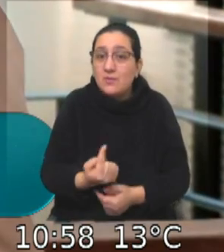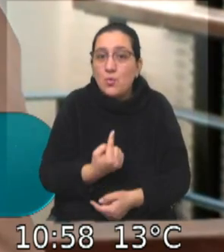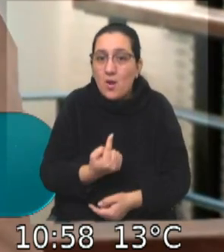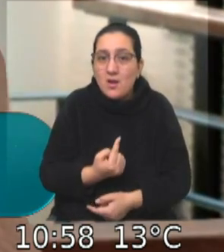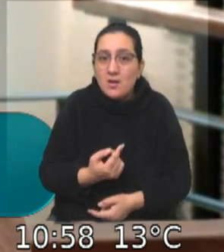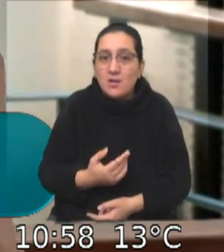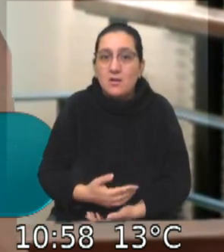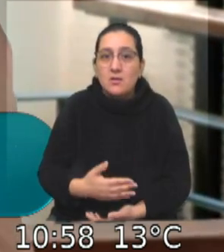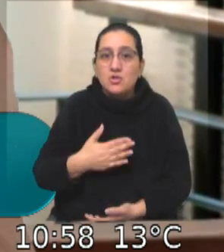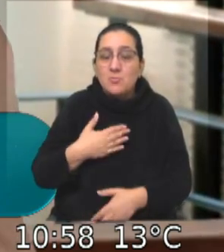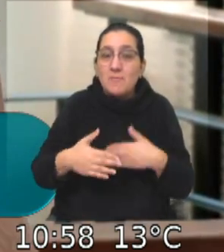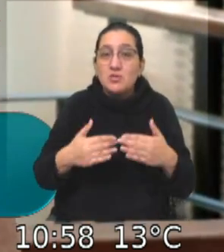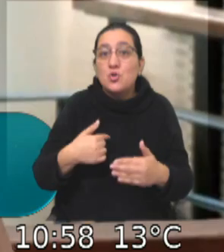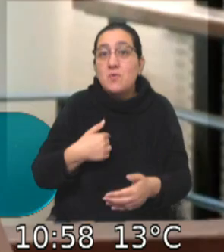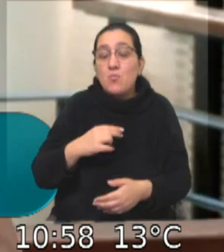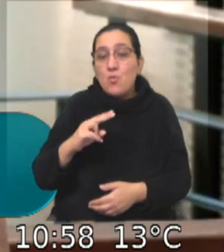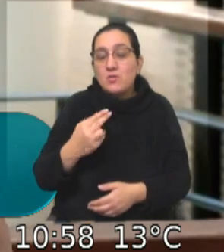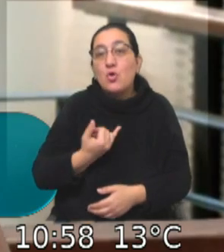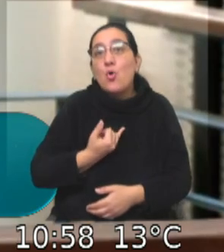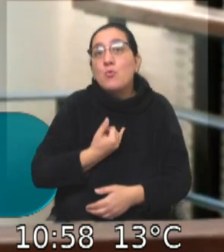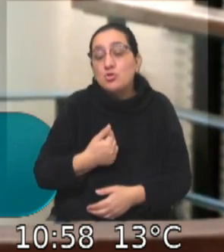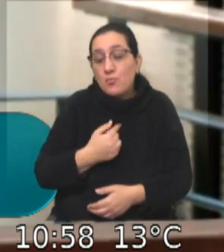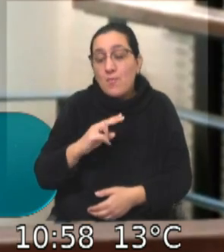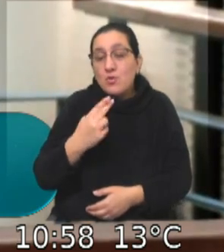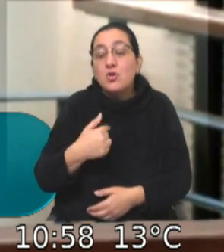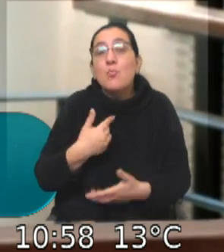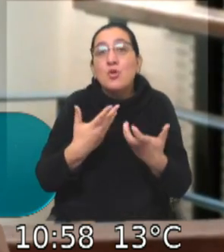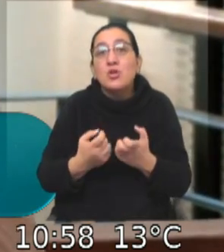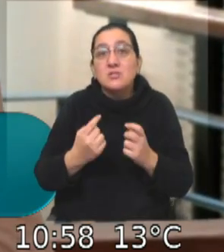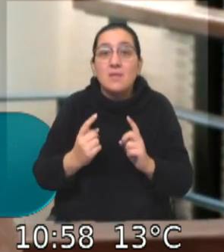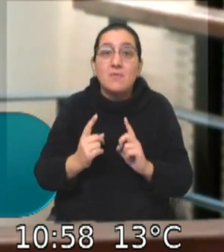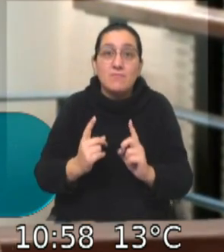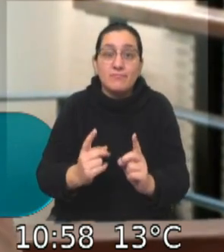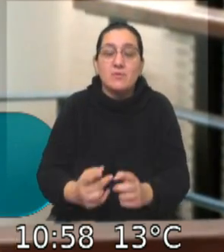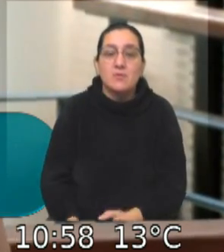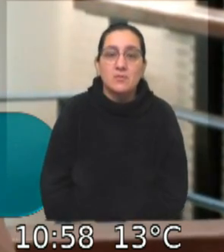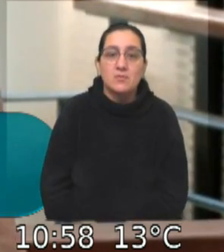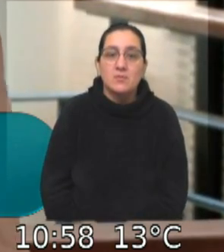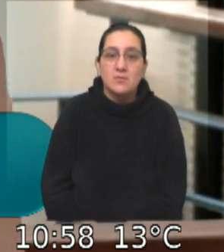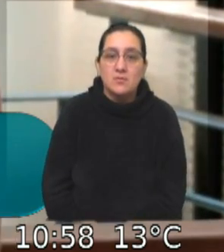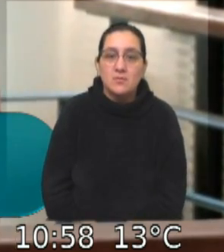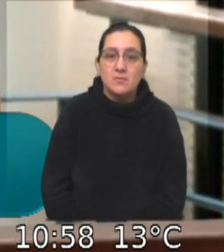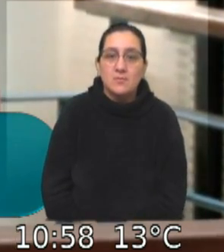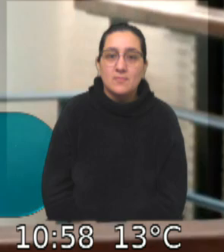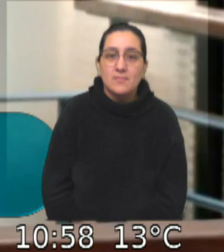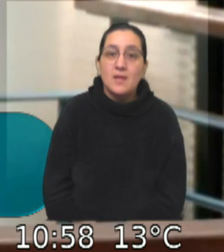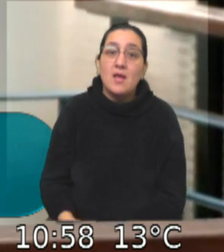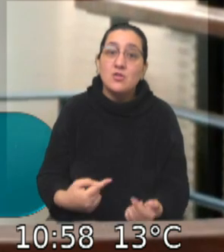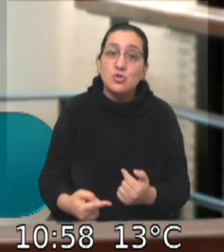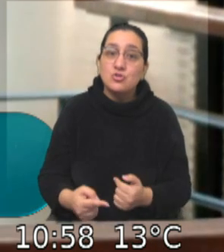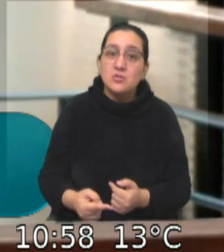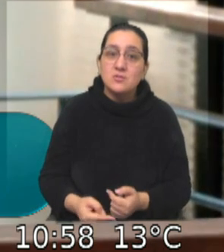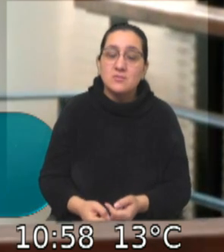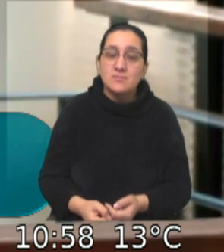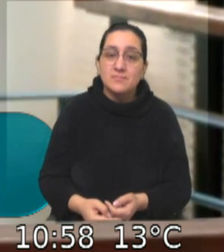me proceso mi propia muerte, cómo voy a morir y cómo quiero que sea mi duelo. Es una realidad, ¿no? Entonces, en ese